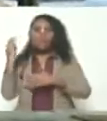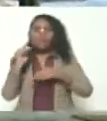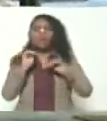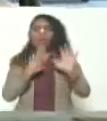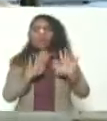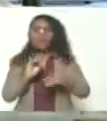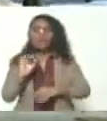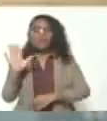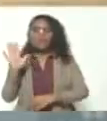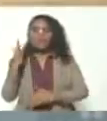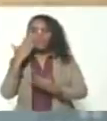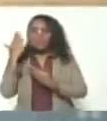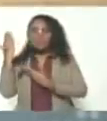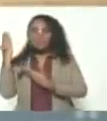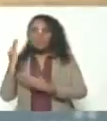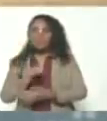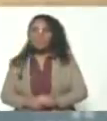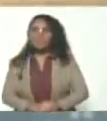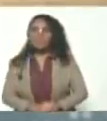adelante.